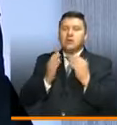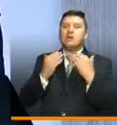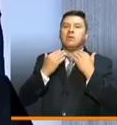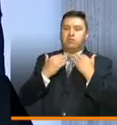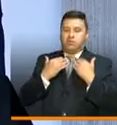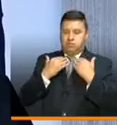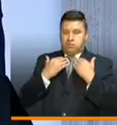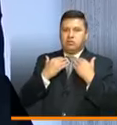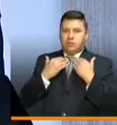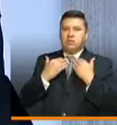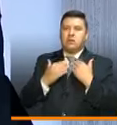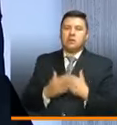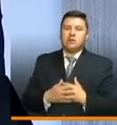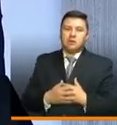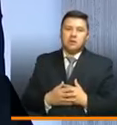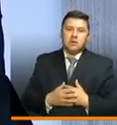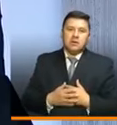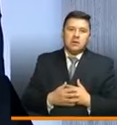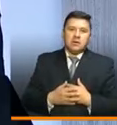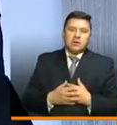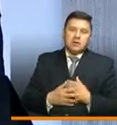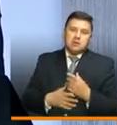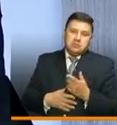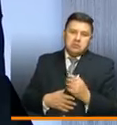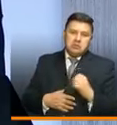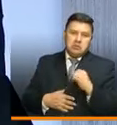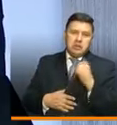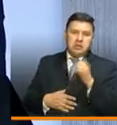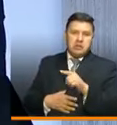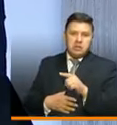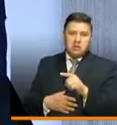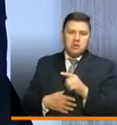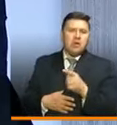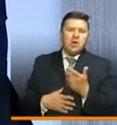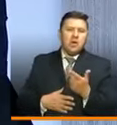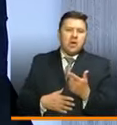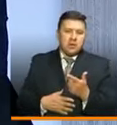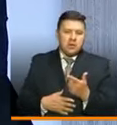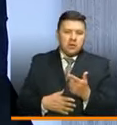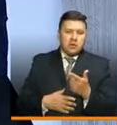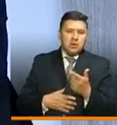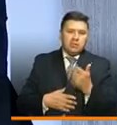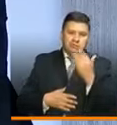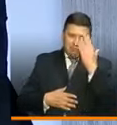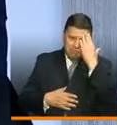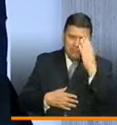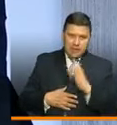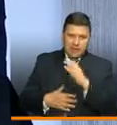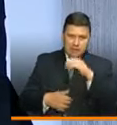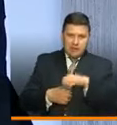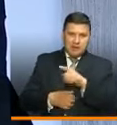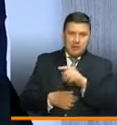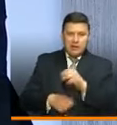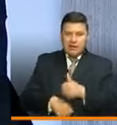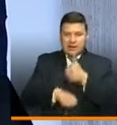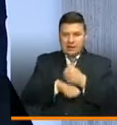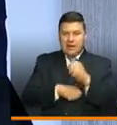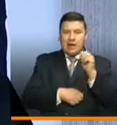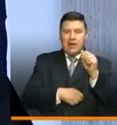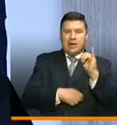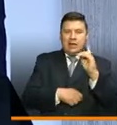en este caso de la máscara Pali. Tiene también otra característica que sé que nuestra querida rectora de la